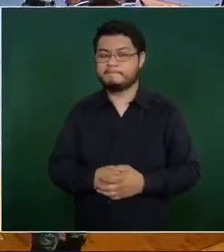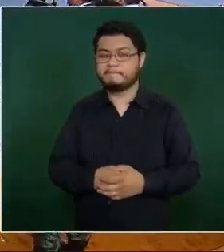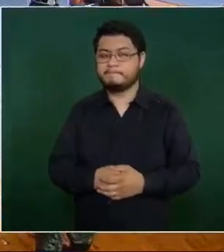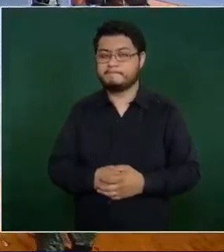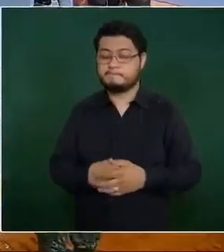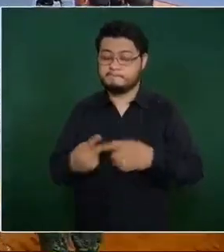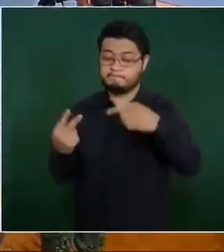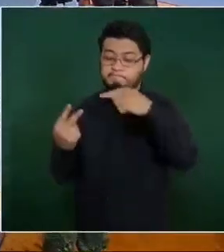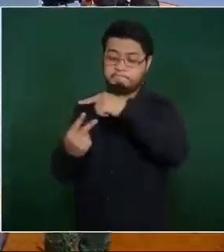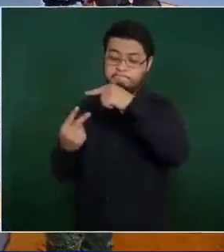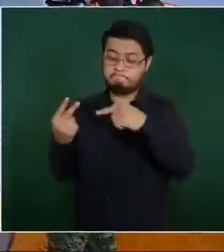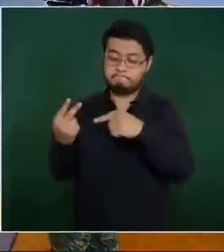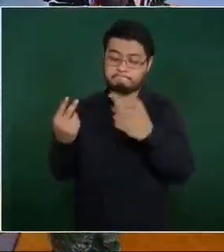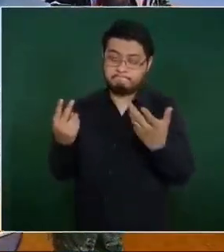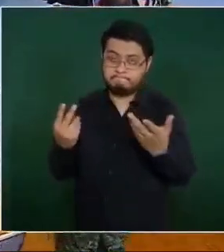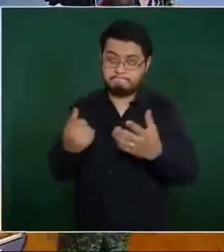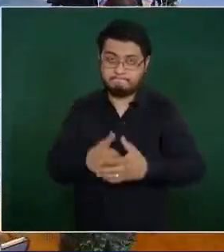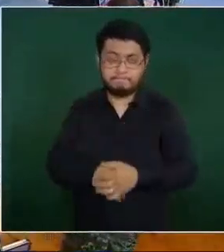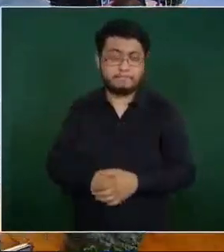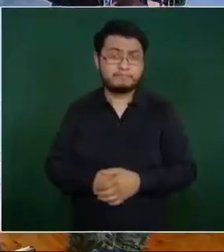Pero la verdad,